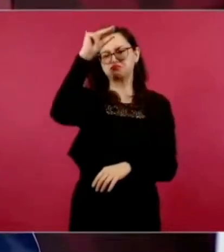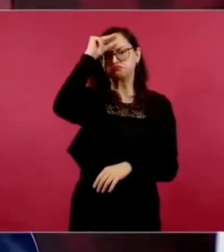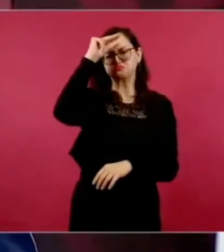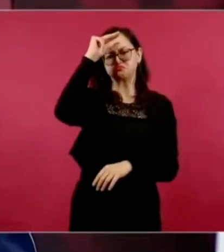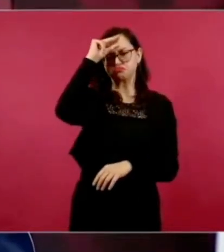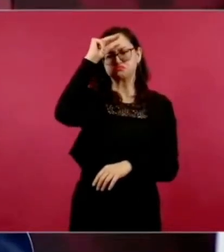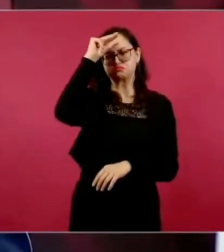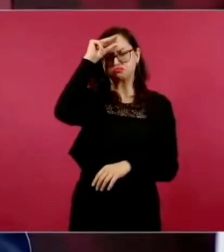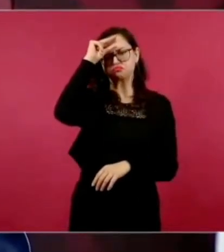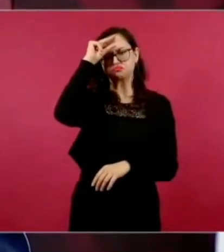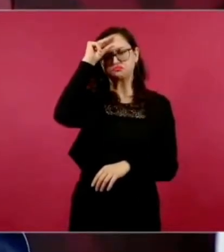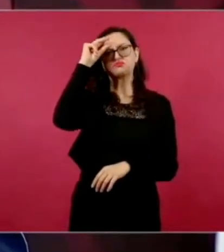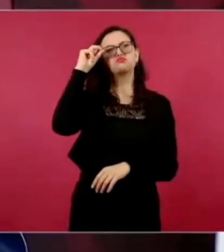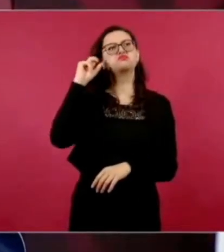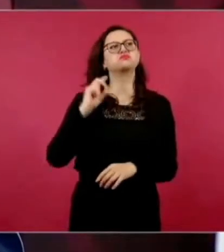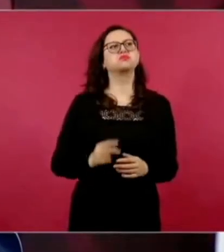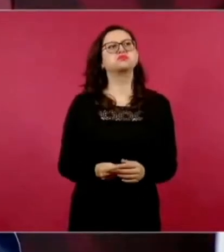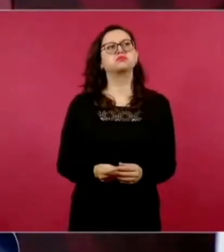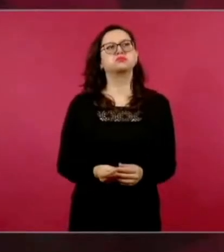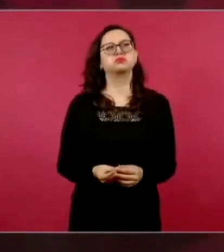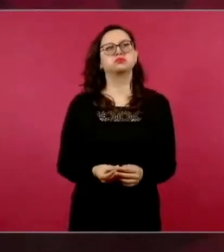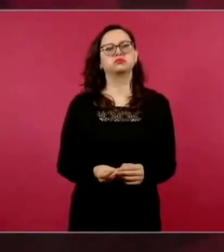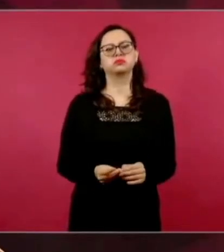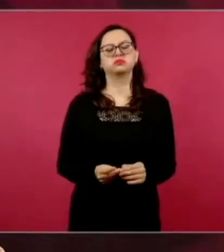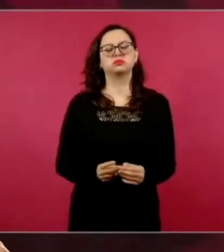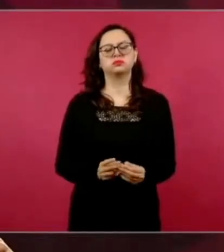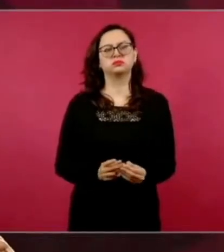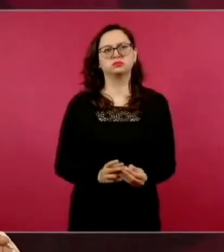que siempre ha sido